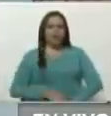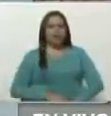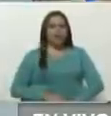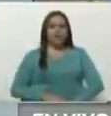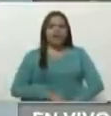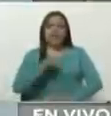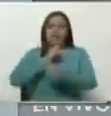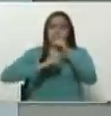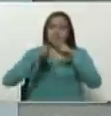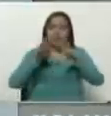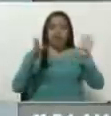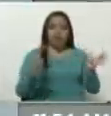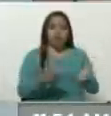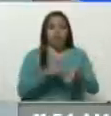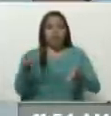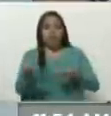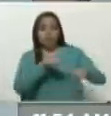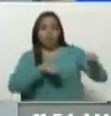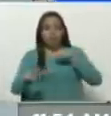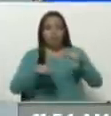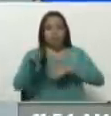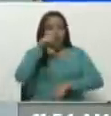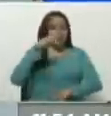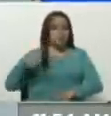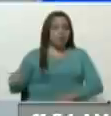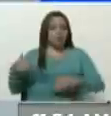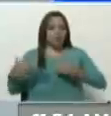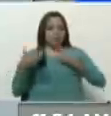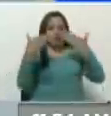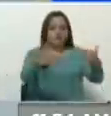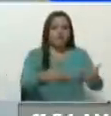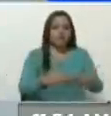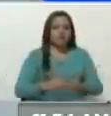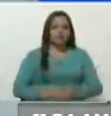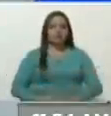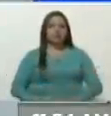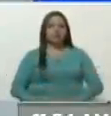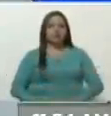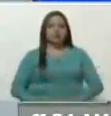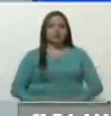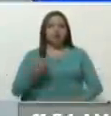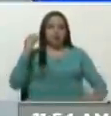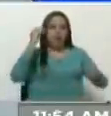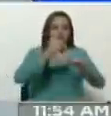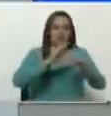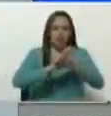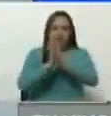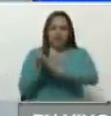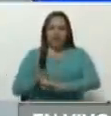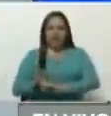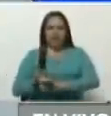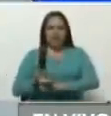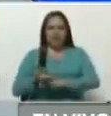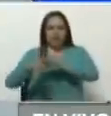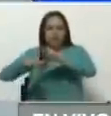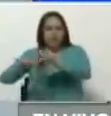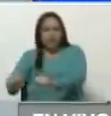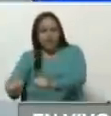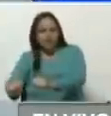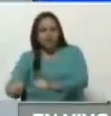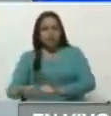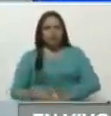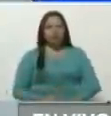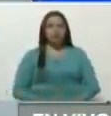mundo y sus movimientos populares y progresistas, a fin de acabar con el